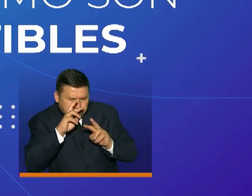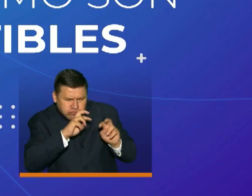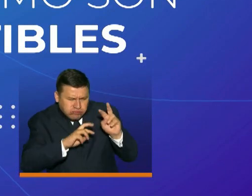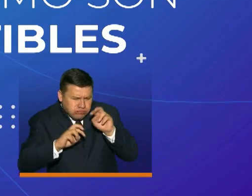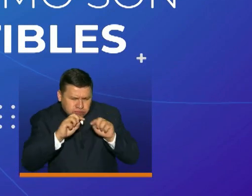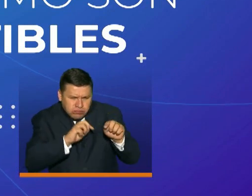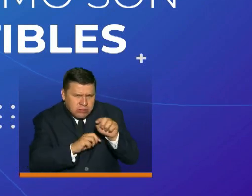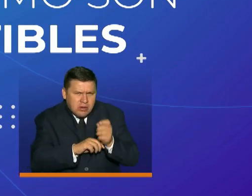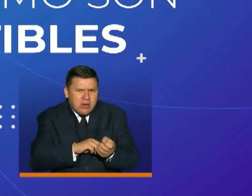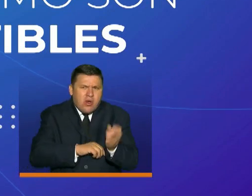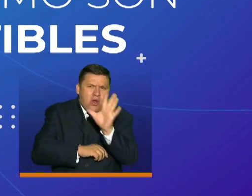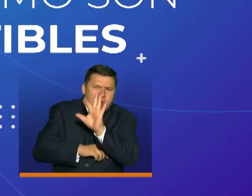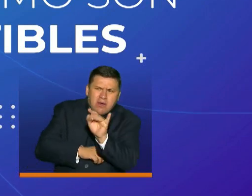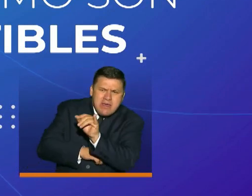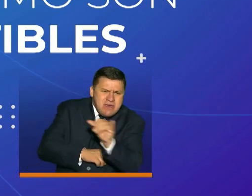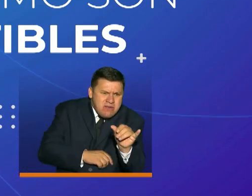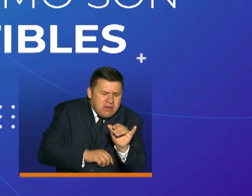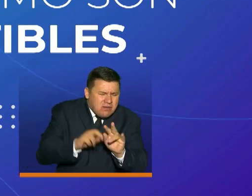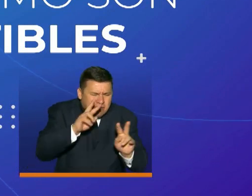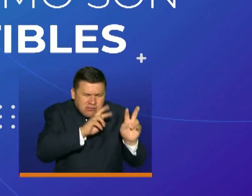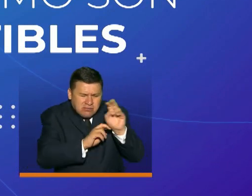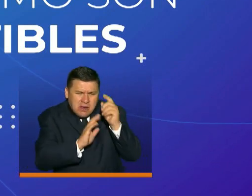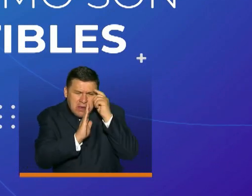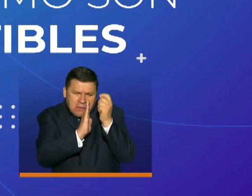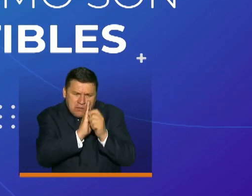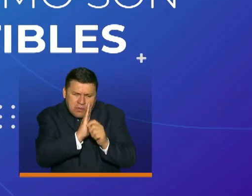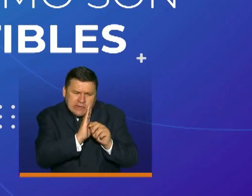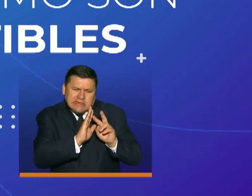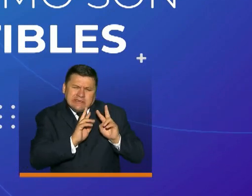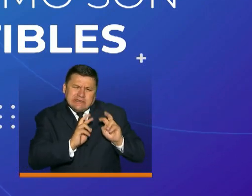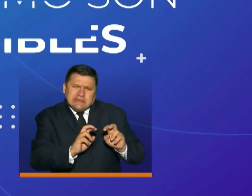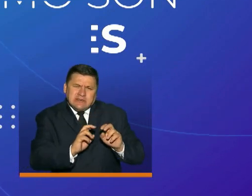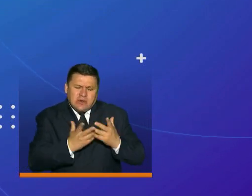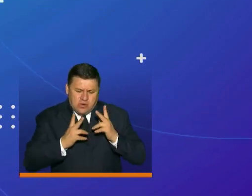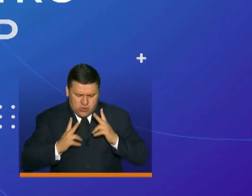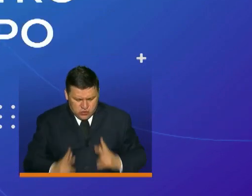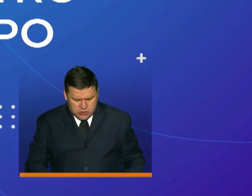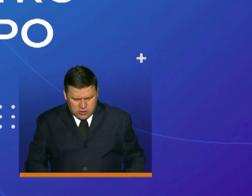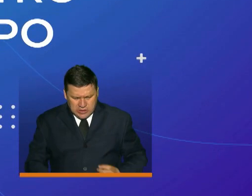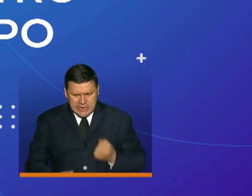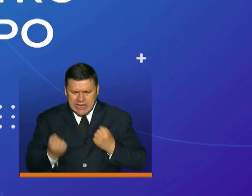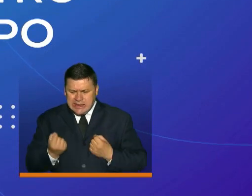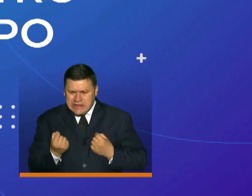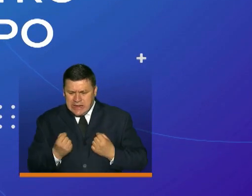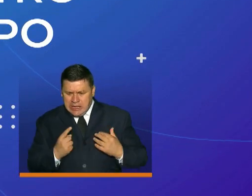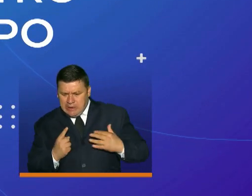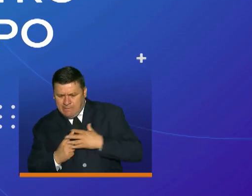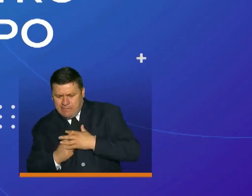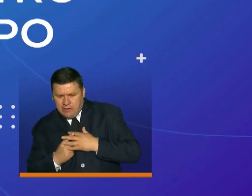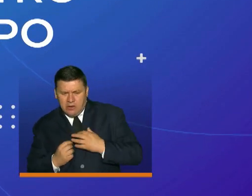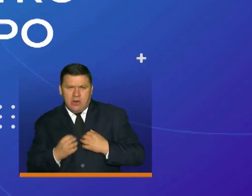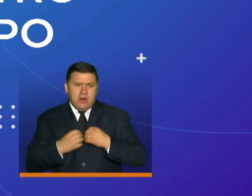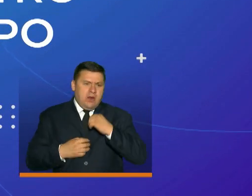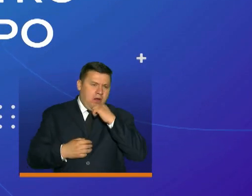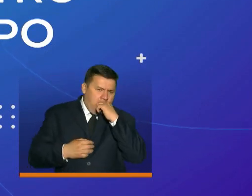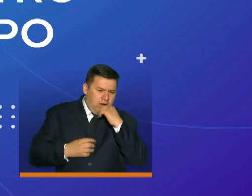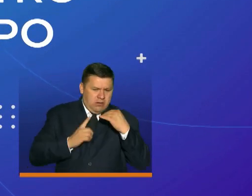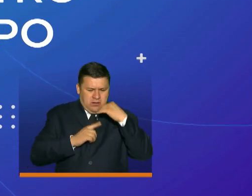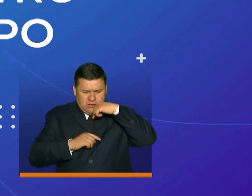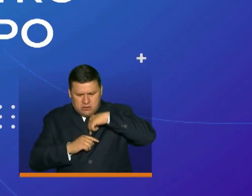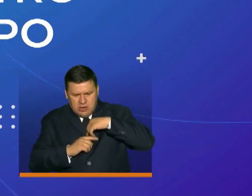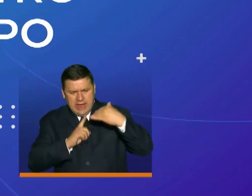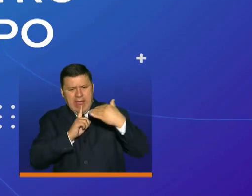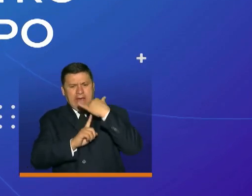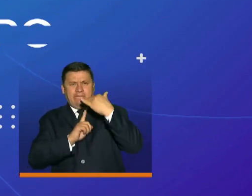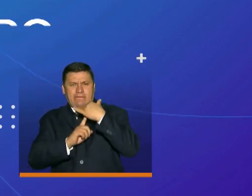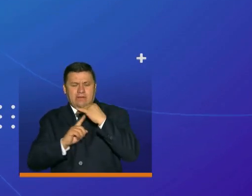similitudes con otros virus para poder establecer en detalle qué zonas de nuestro organismo son susceptibles al SARS-CoV-2 y los efectos que